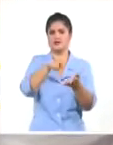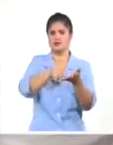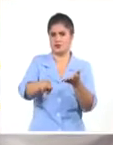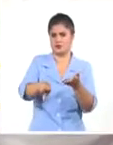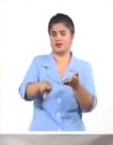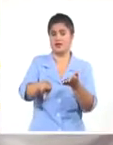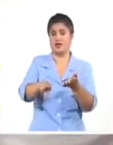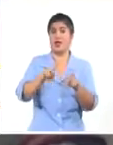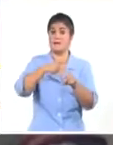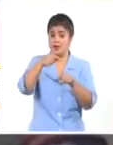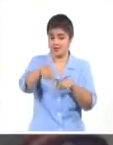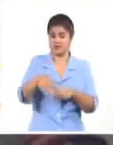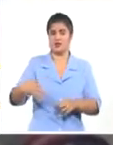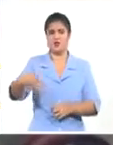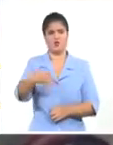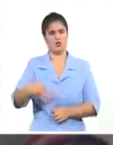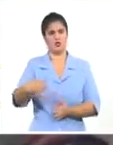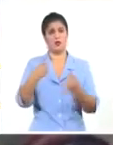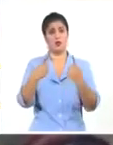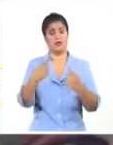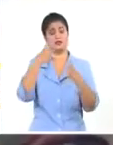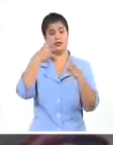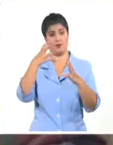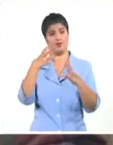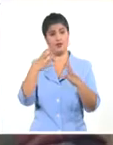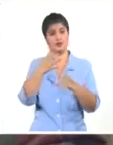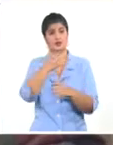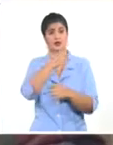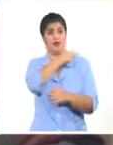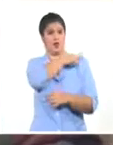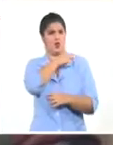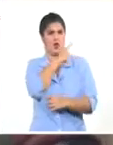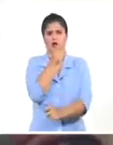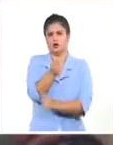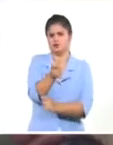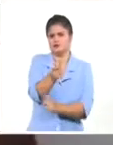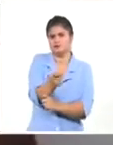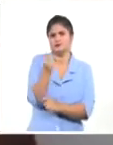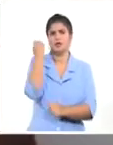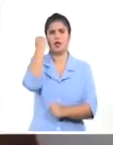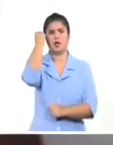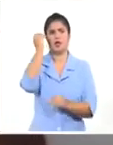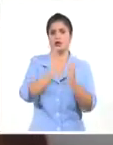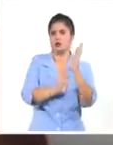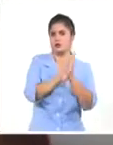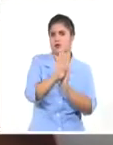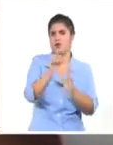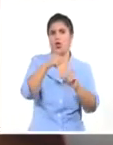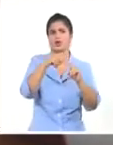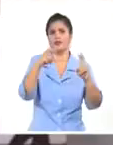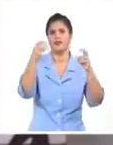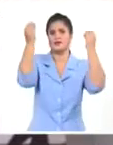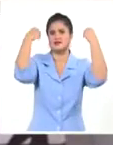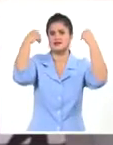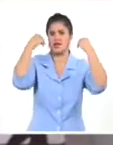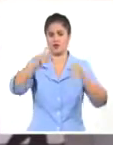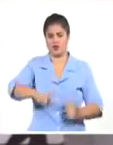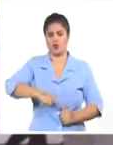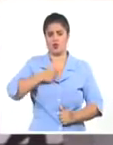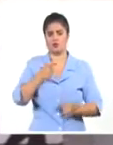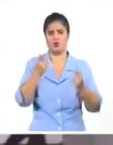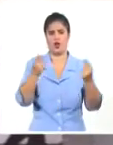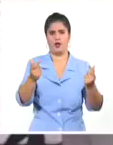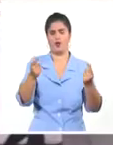la necesidad e importancia de crear en los cuadros de dirección y el pueblo una cultura económica, así como un